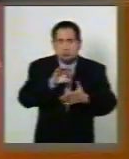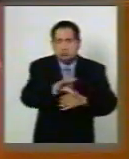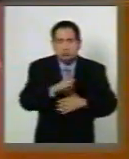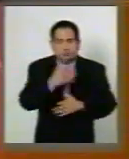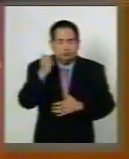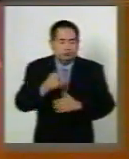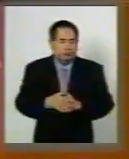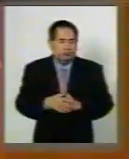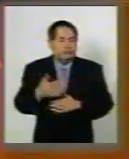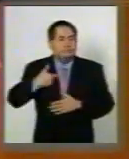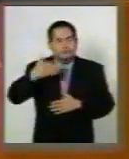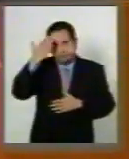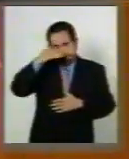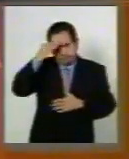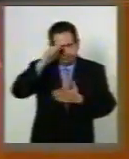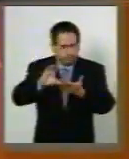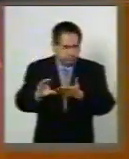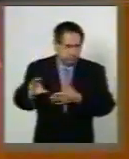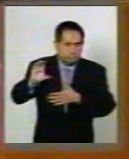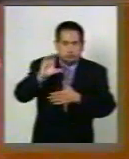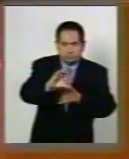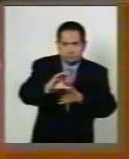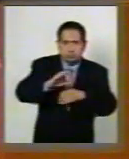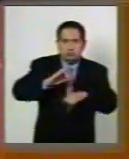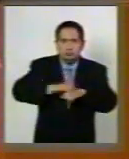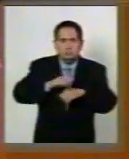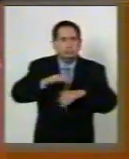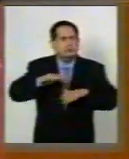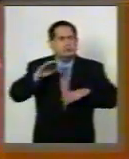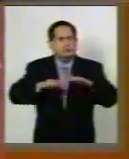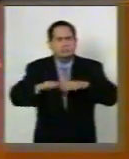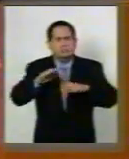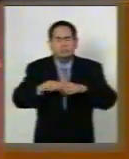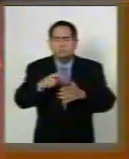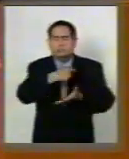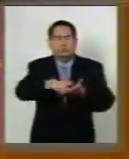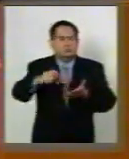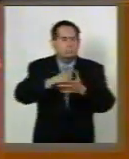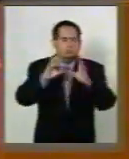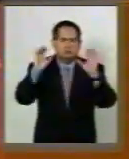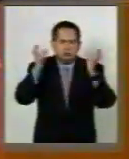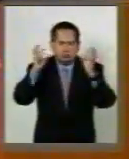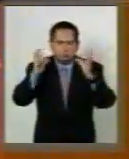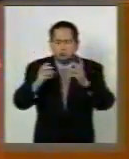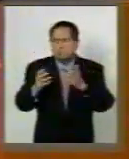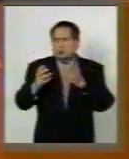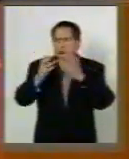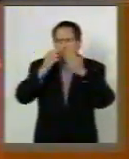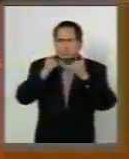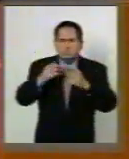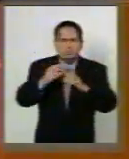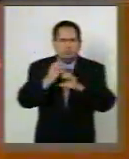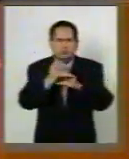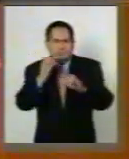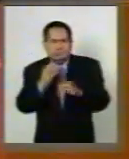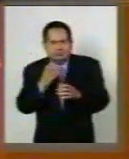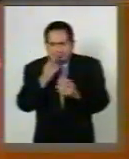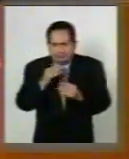Sabemos que cuando hay recursos adicionales, a veces se compran patrullas o camionetas sin tener los